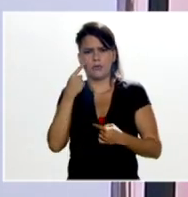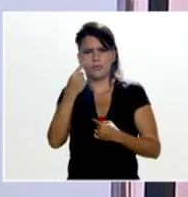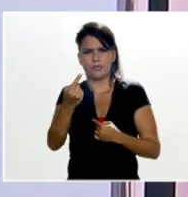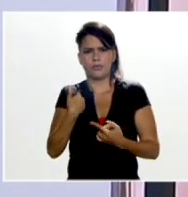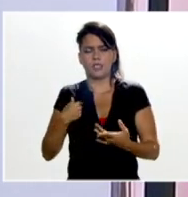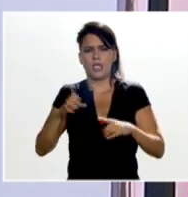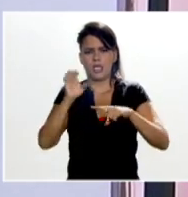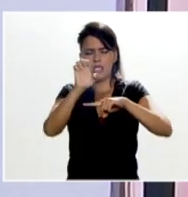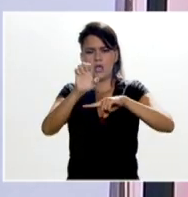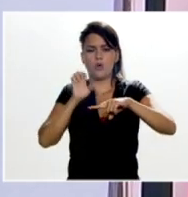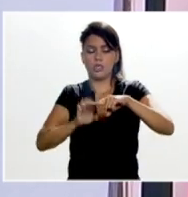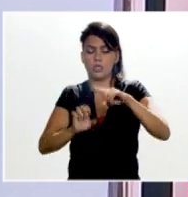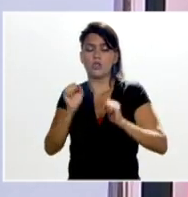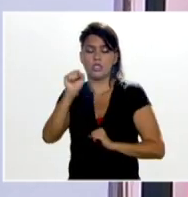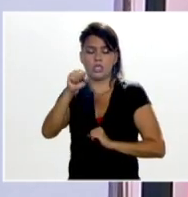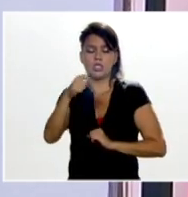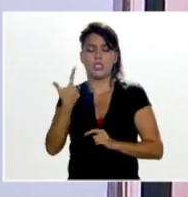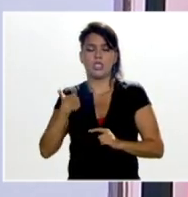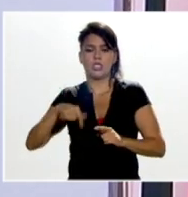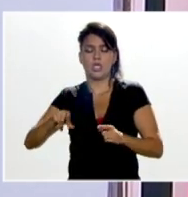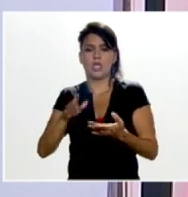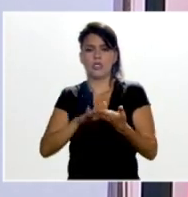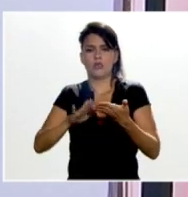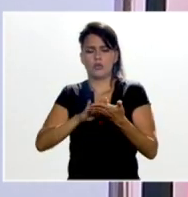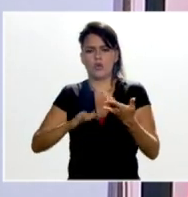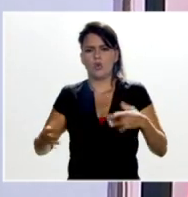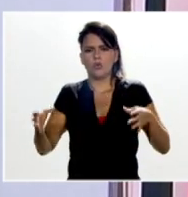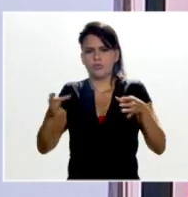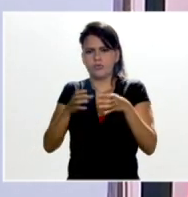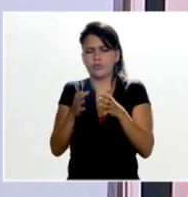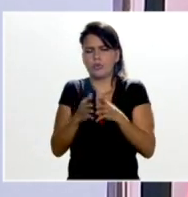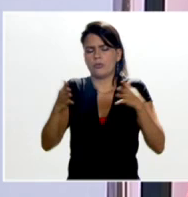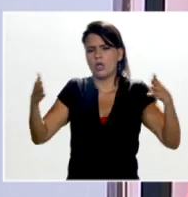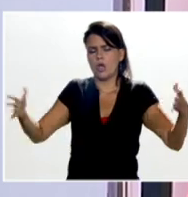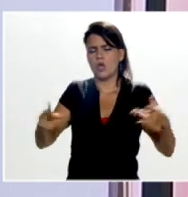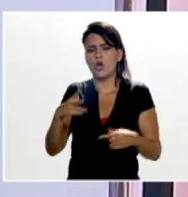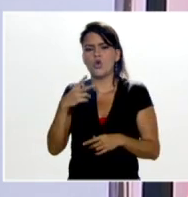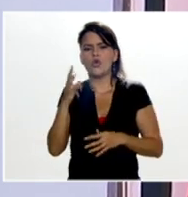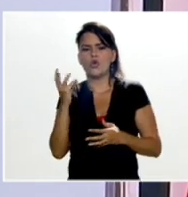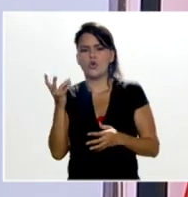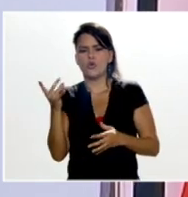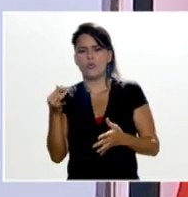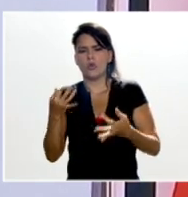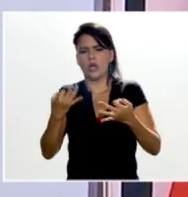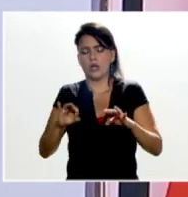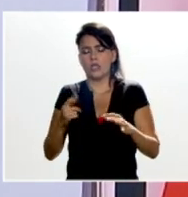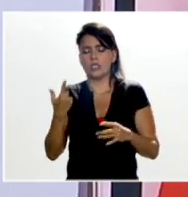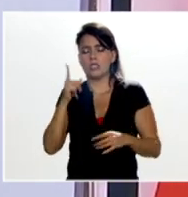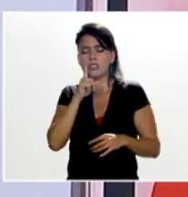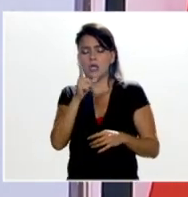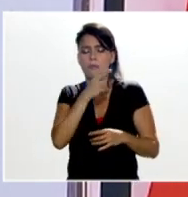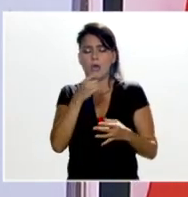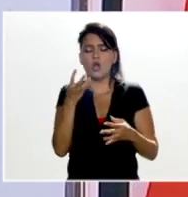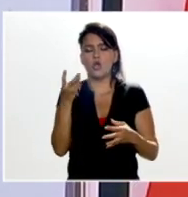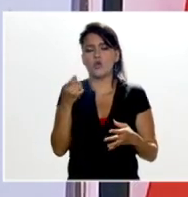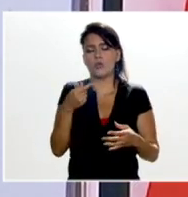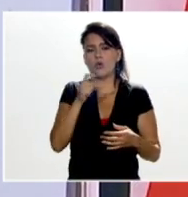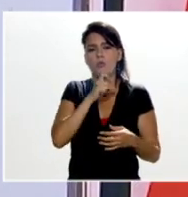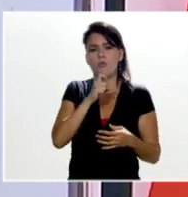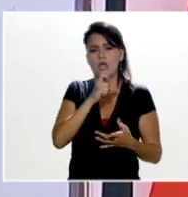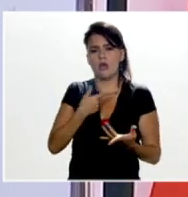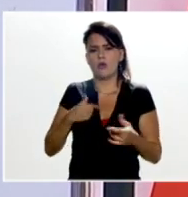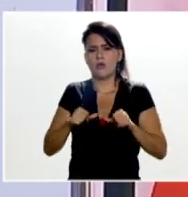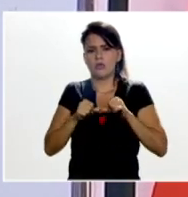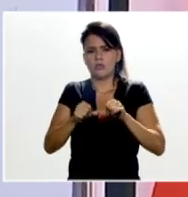esta ecuación sí tiene solución en un conjunto ampliado de los números reales que se llama los números complejos. Entonces,